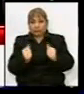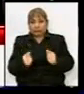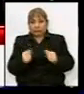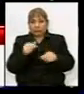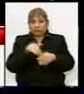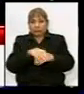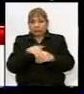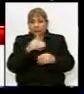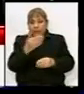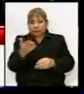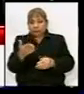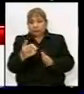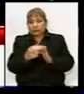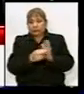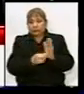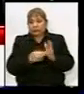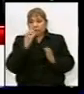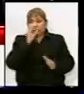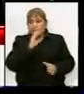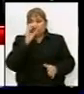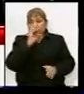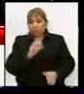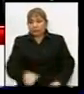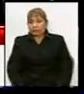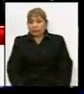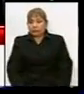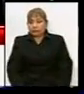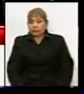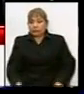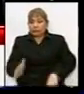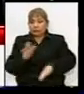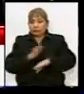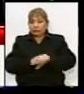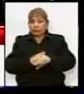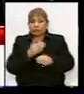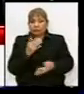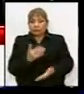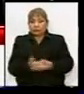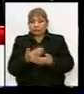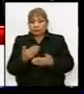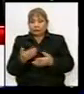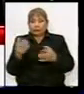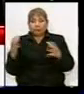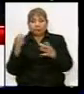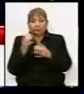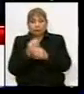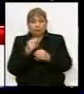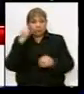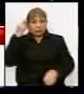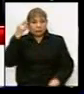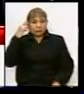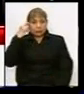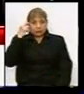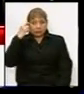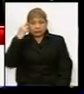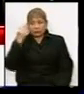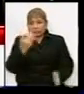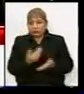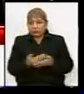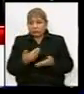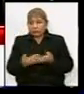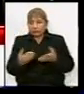ese país vamos a buscar sobre todas las cosas ese consenso político que debe existir